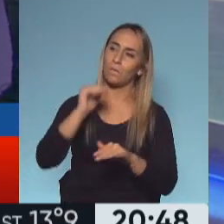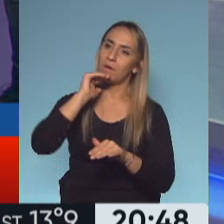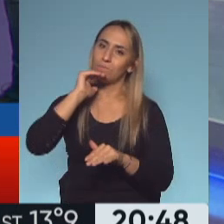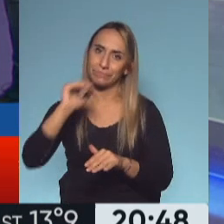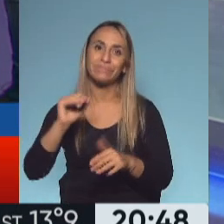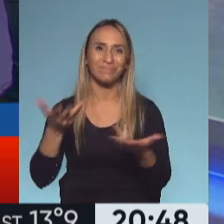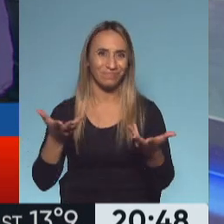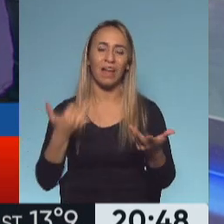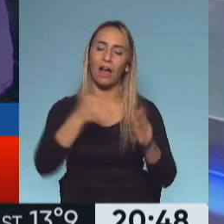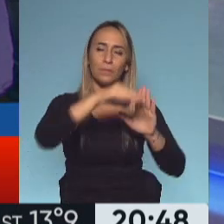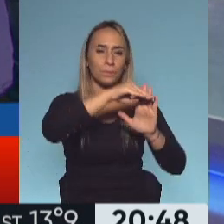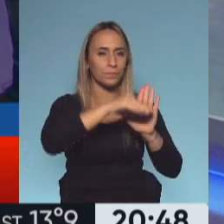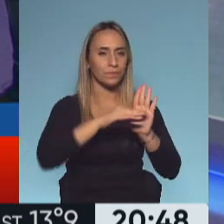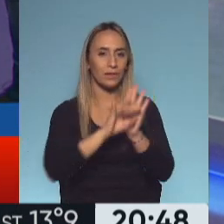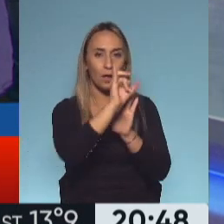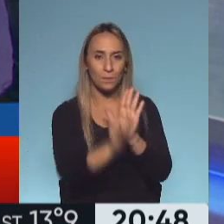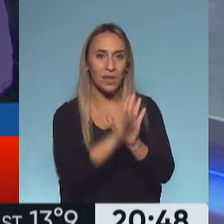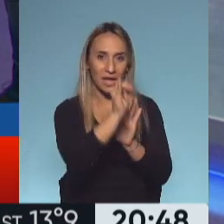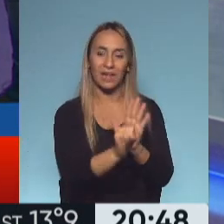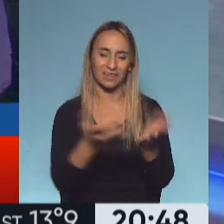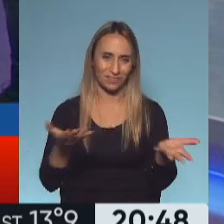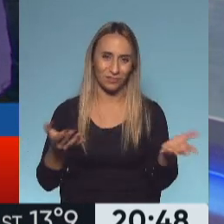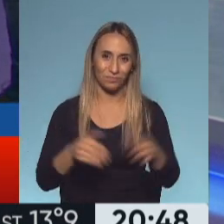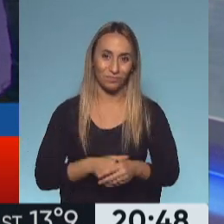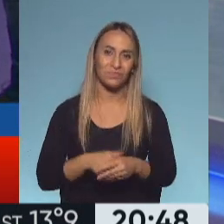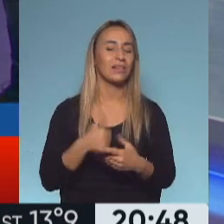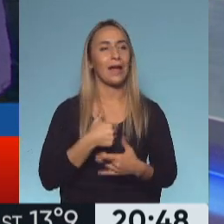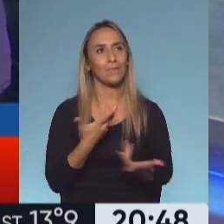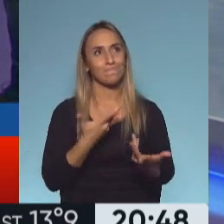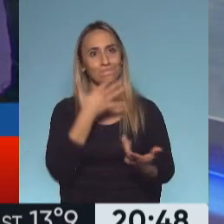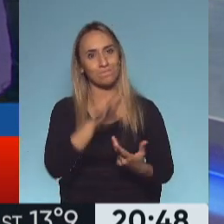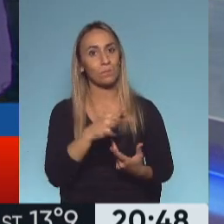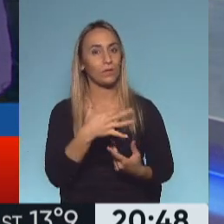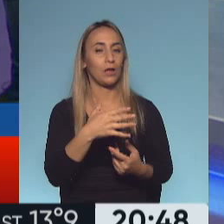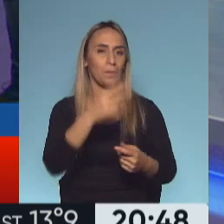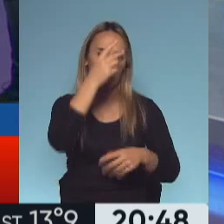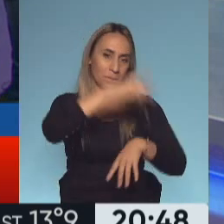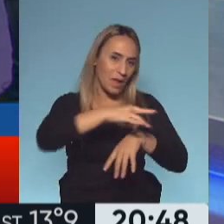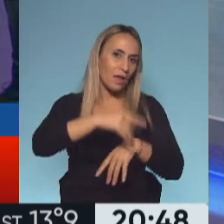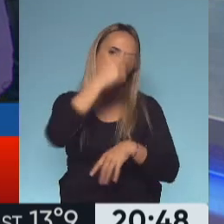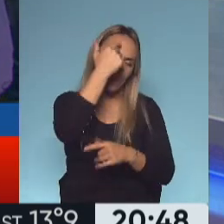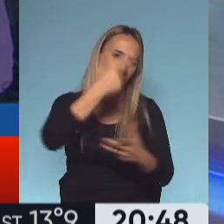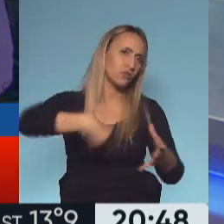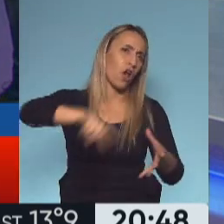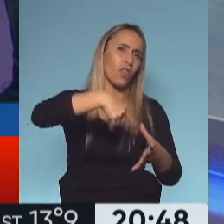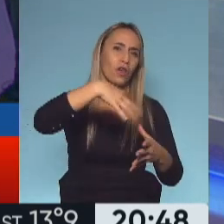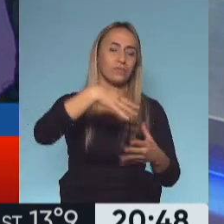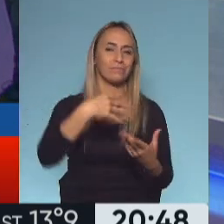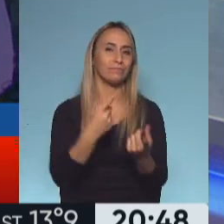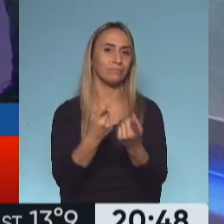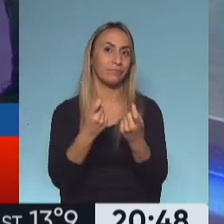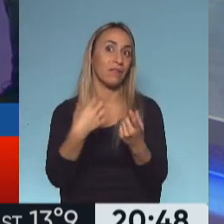Sí, entiendo que para eso encima se necesita muchísima sensibilidad, que la tienen todos quienes están trabajando y quienes